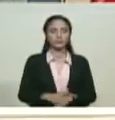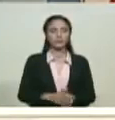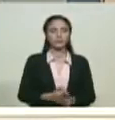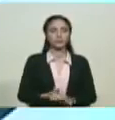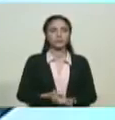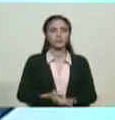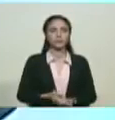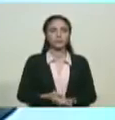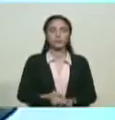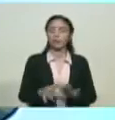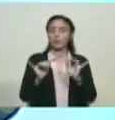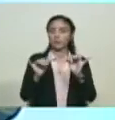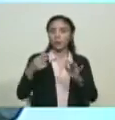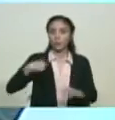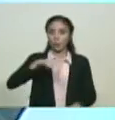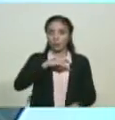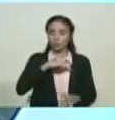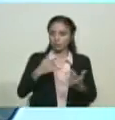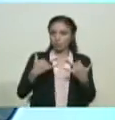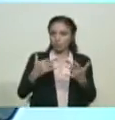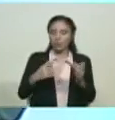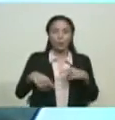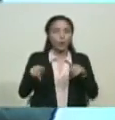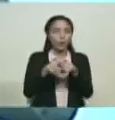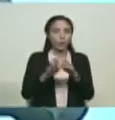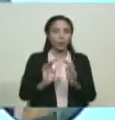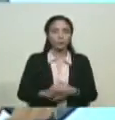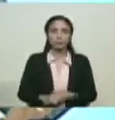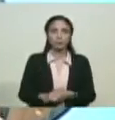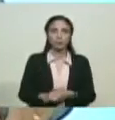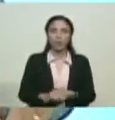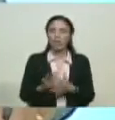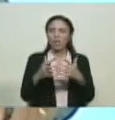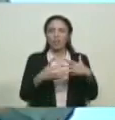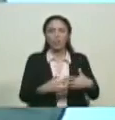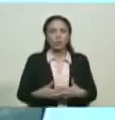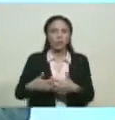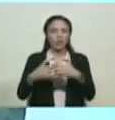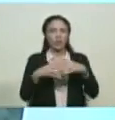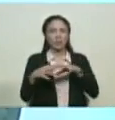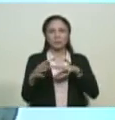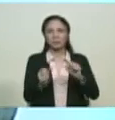y así debemos ser nosotros el imperialismo está